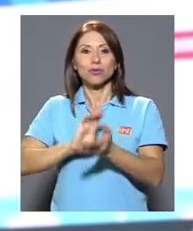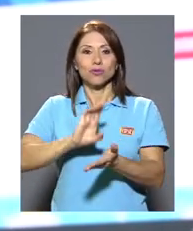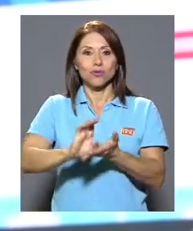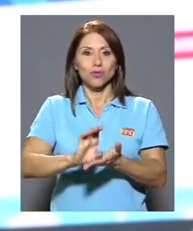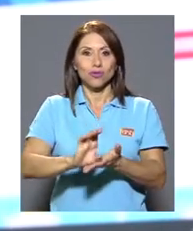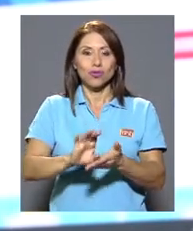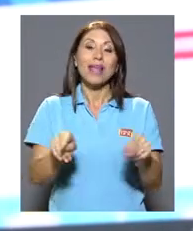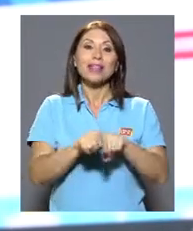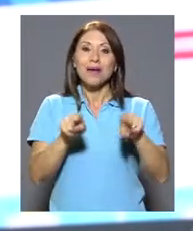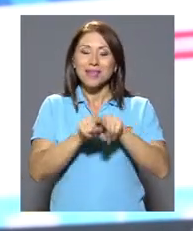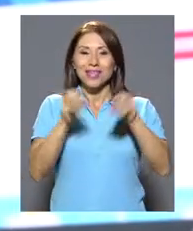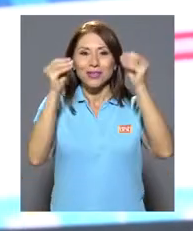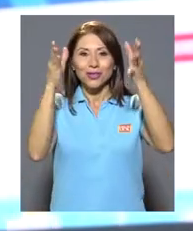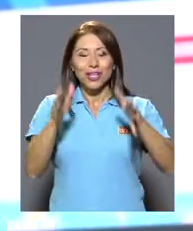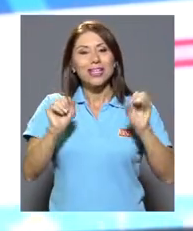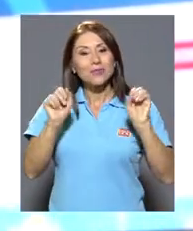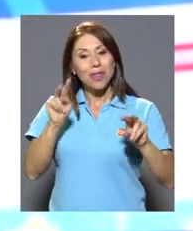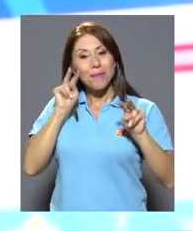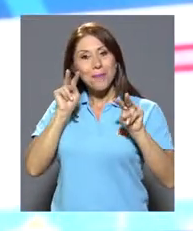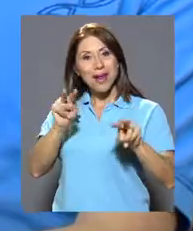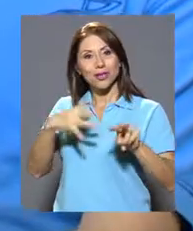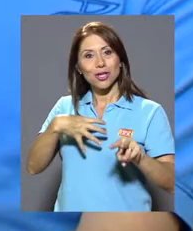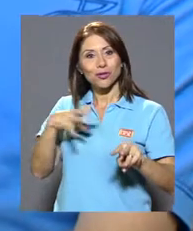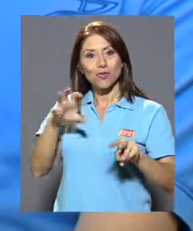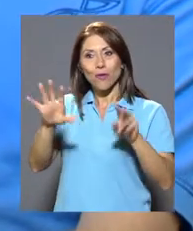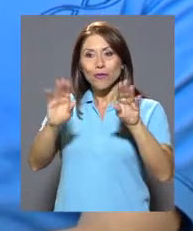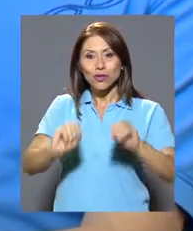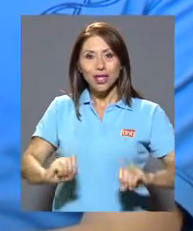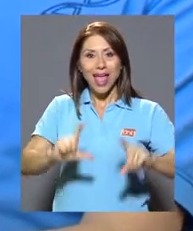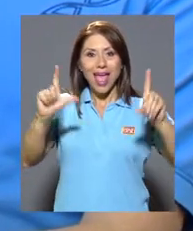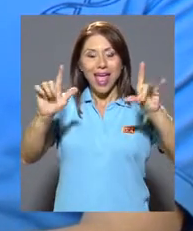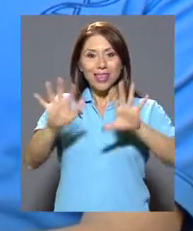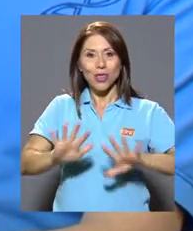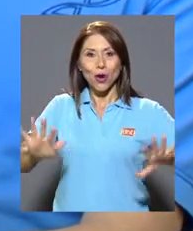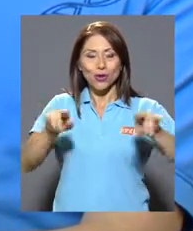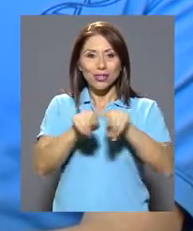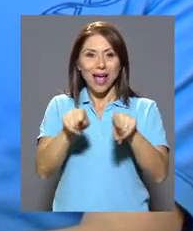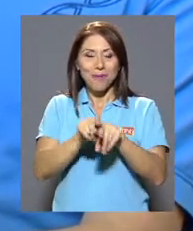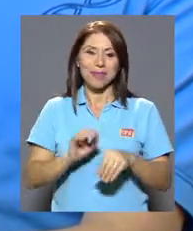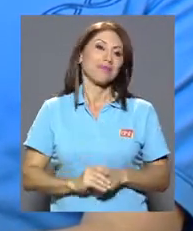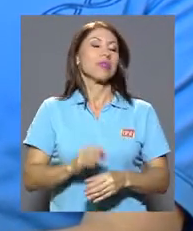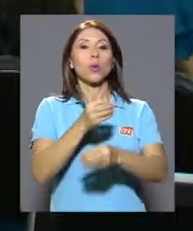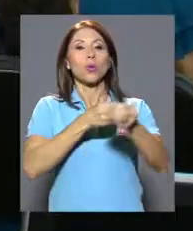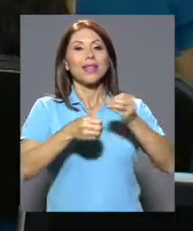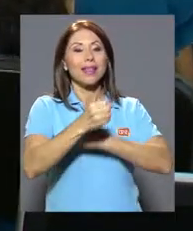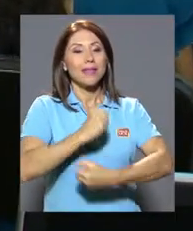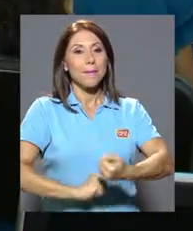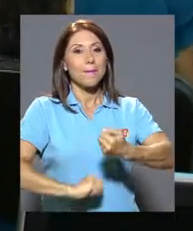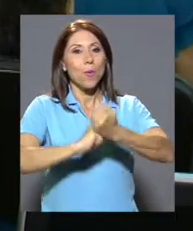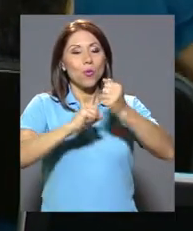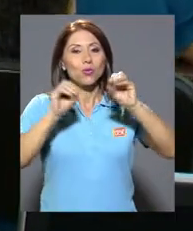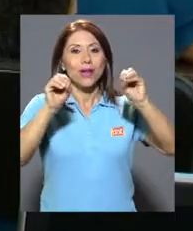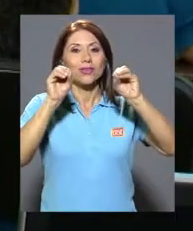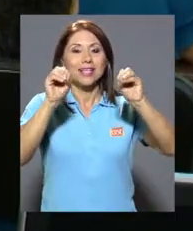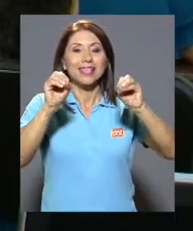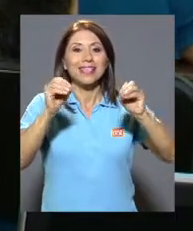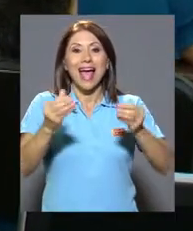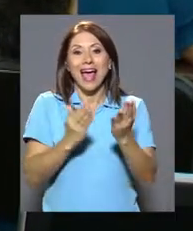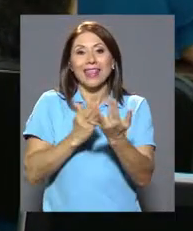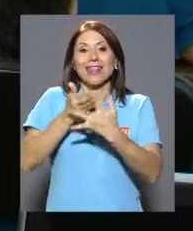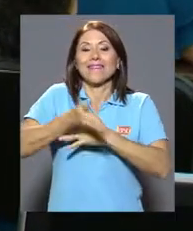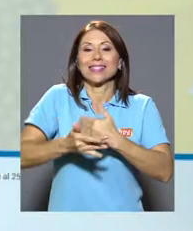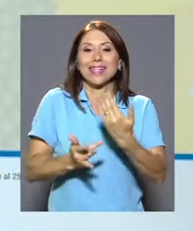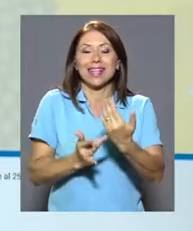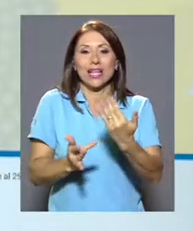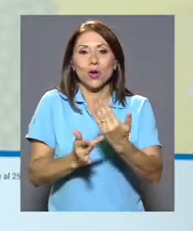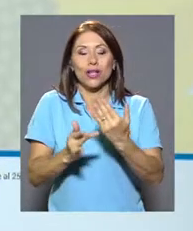docentes los pueden ver en sus propios entornos también. La Unidad de Apoyo a la Docencia Mediada con Tecnologías de la Información